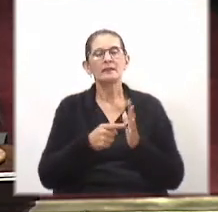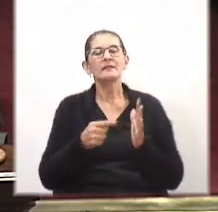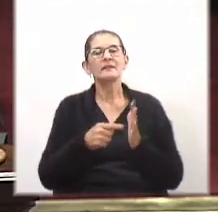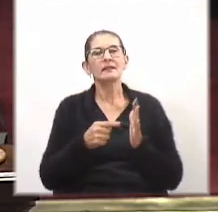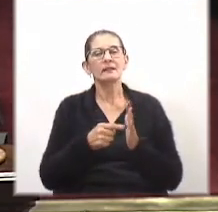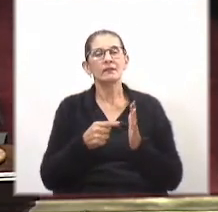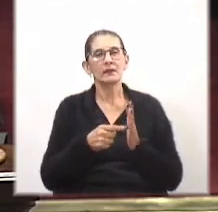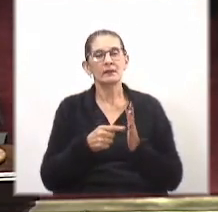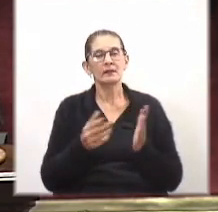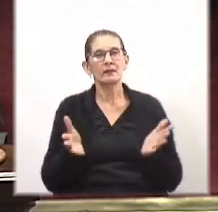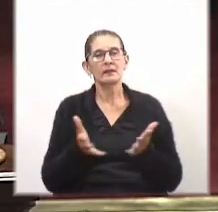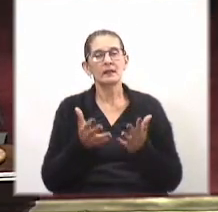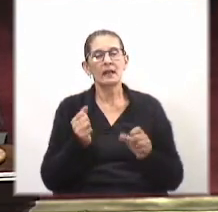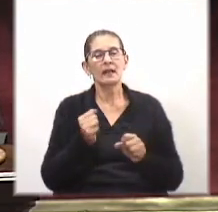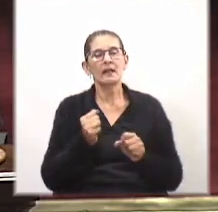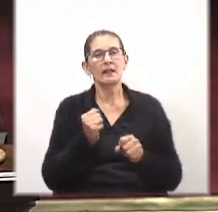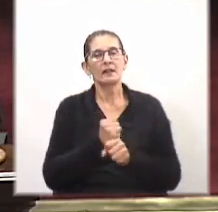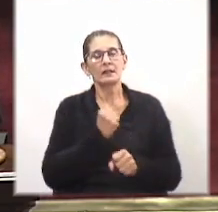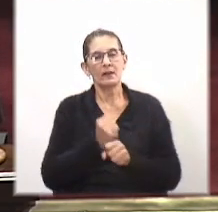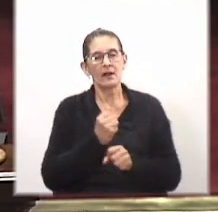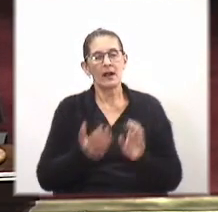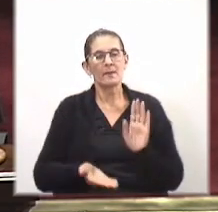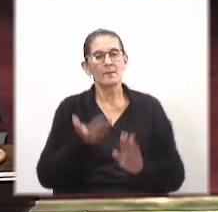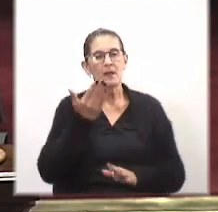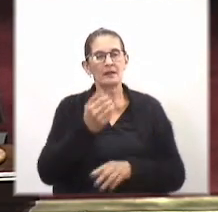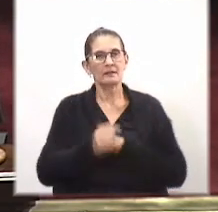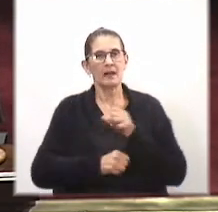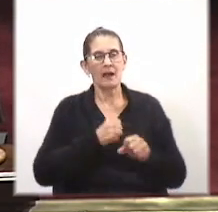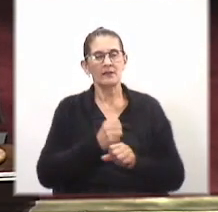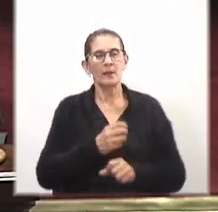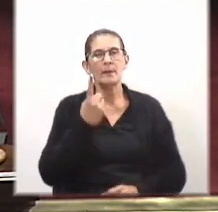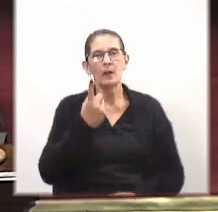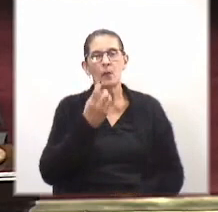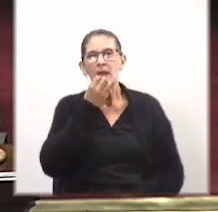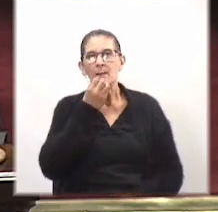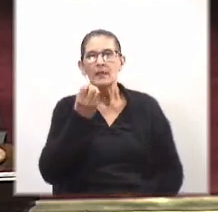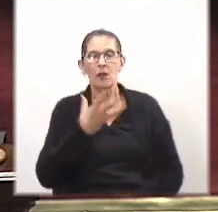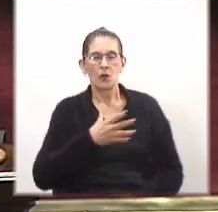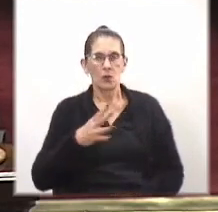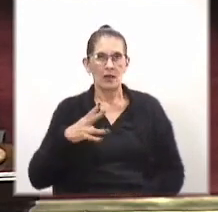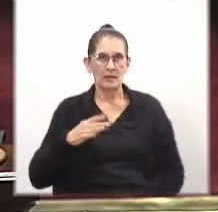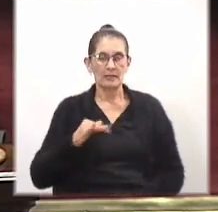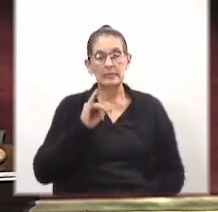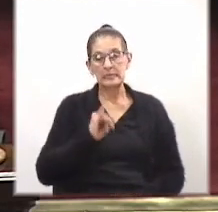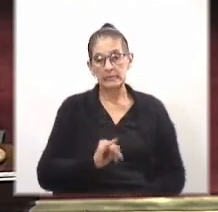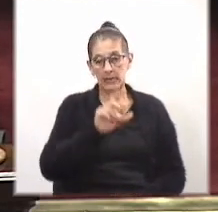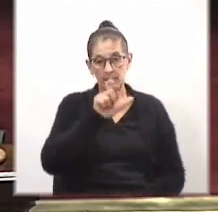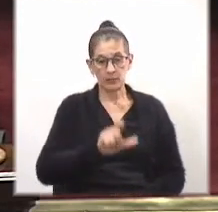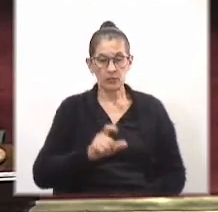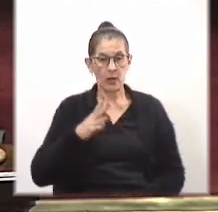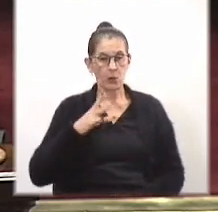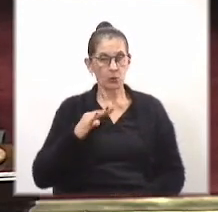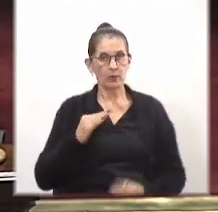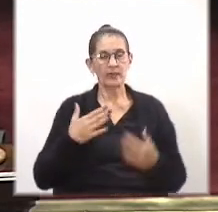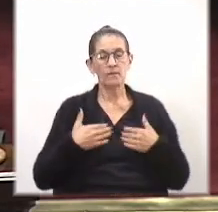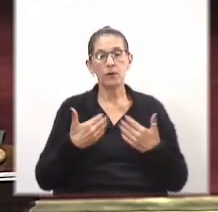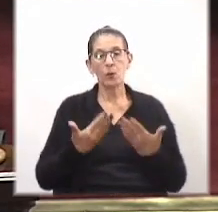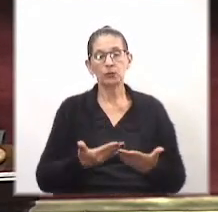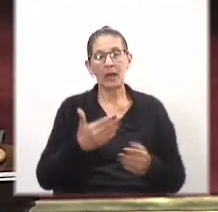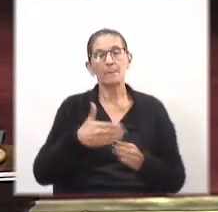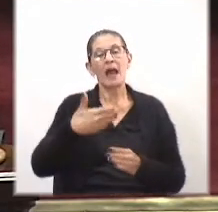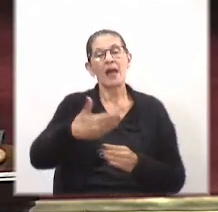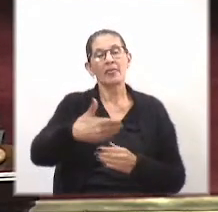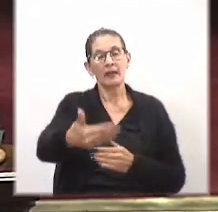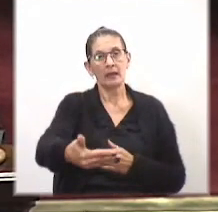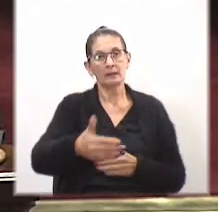incentivar el trabajar más años para tener una mejor jubilación. Es decir, si la gente se jubila de forma voluntaria más adelante en